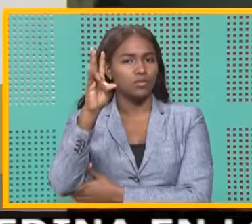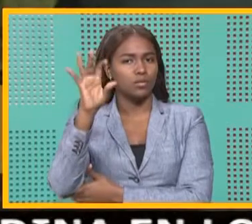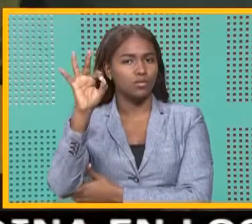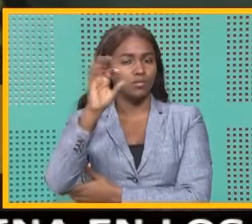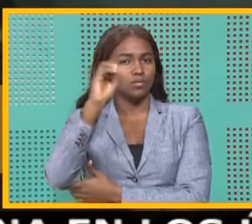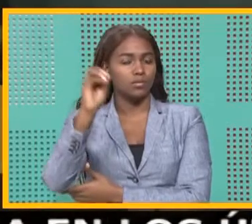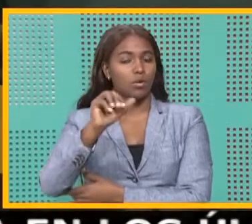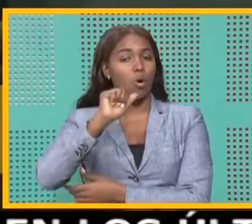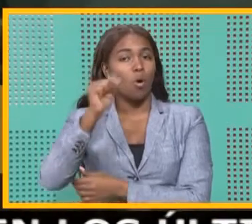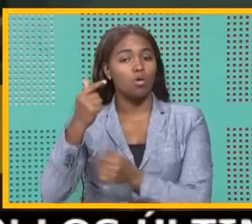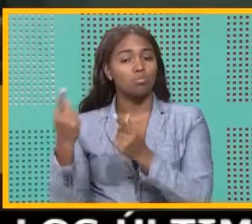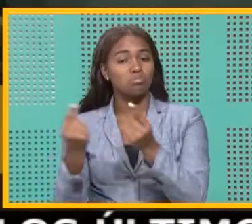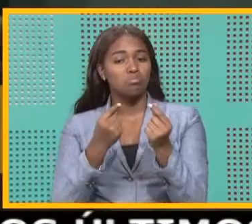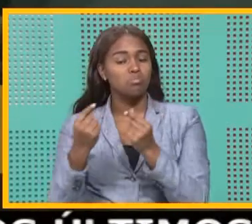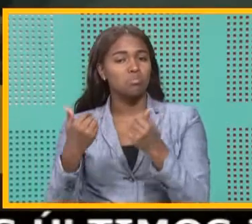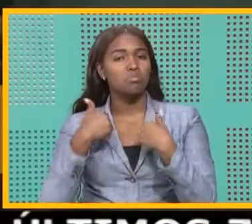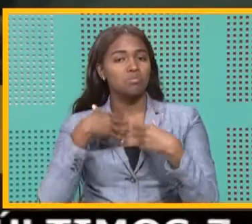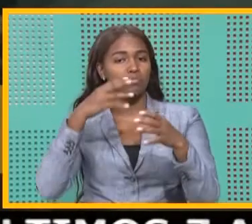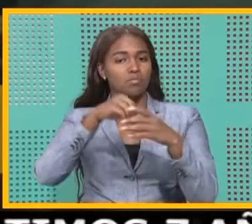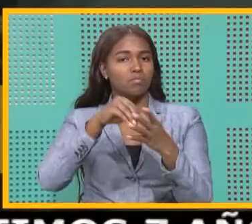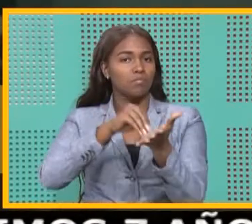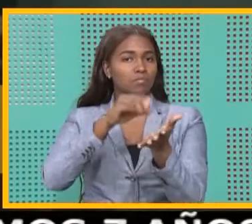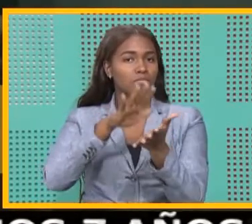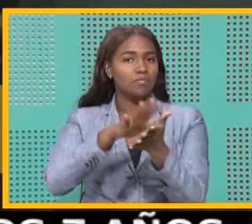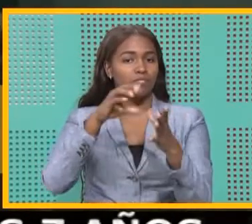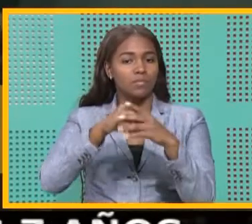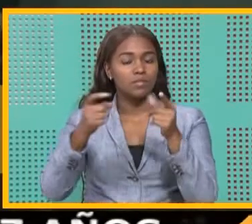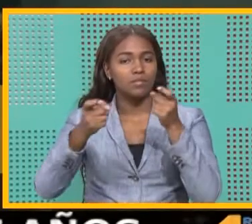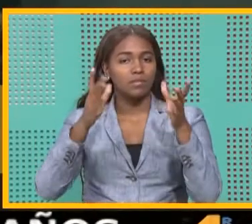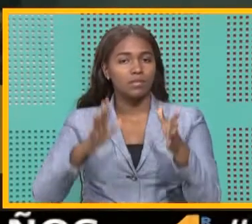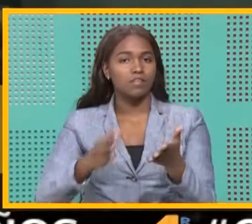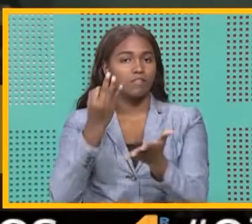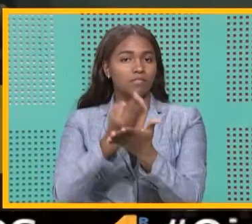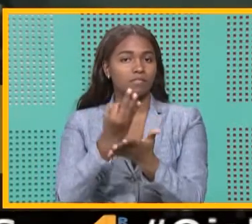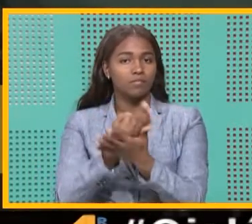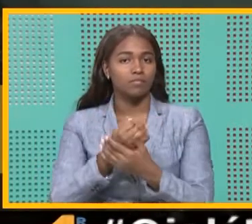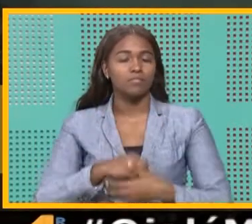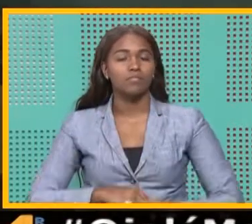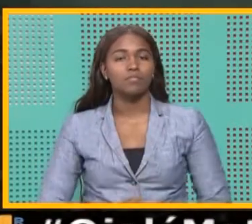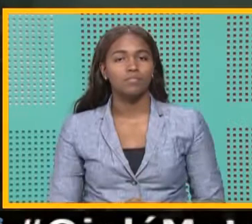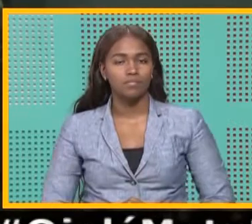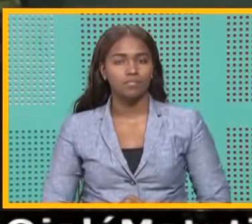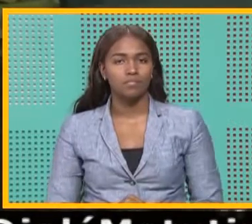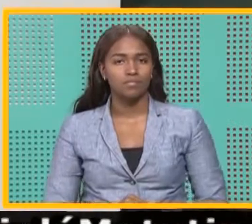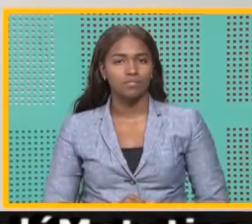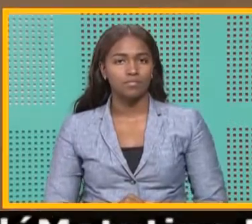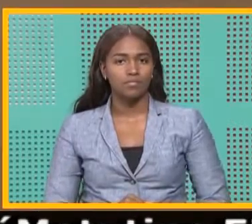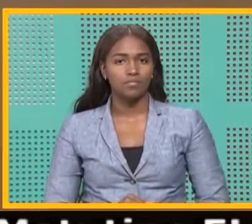2.79% a otros conceptos contemplados en la administración fiscal.